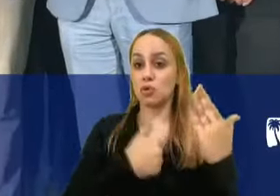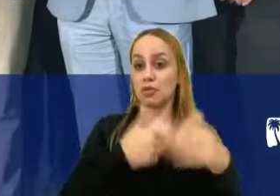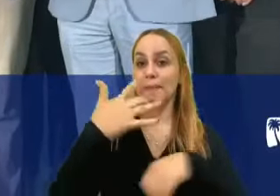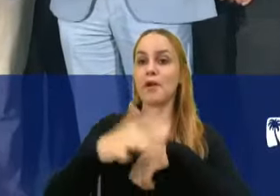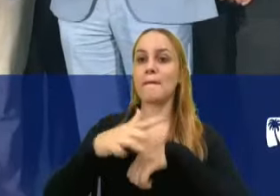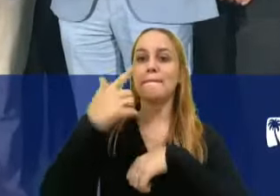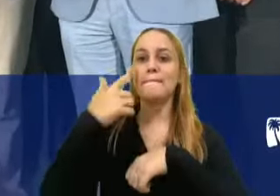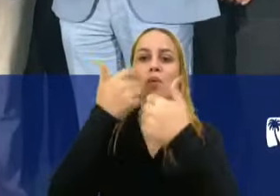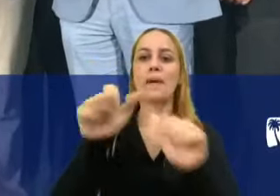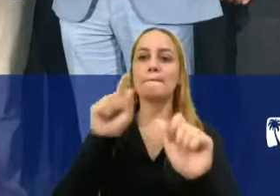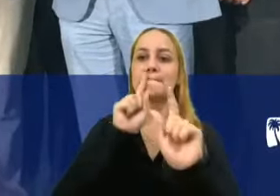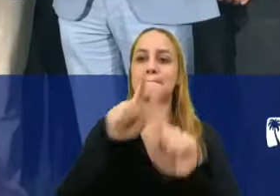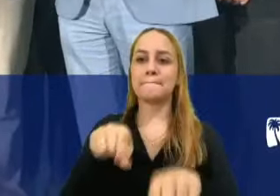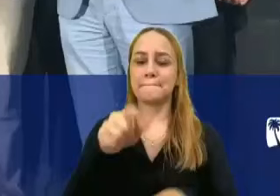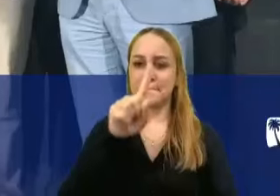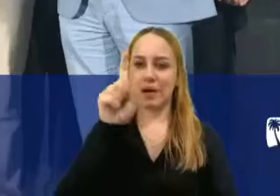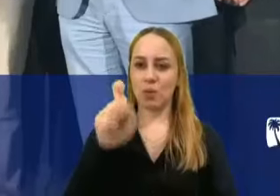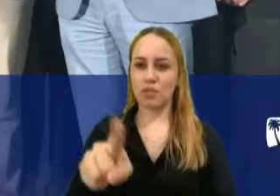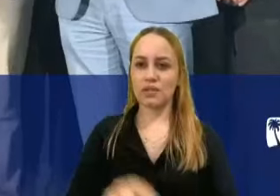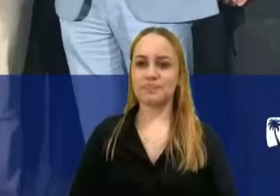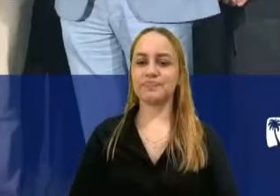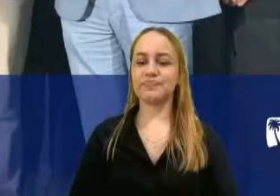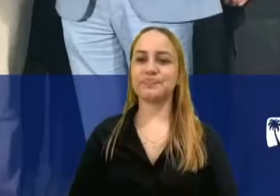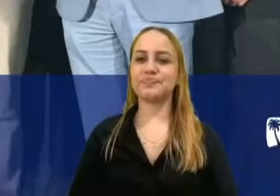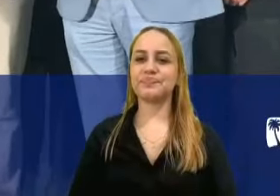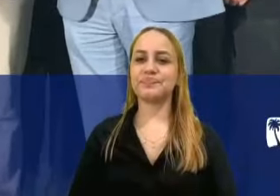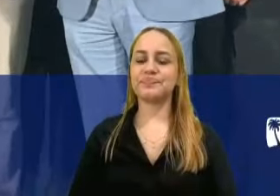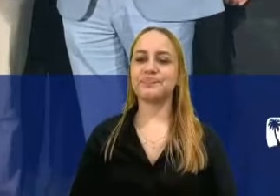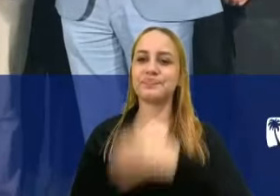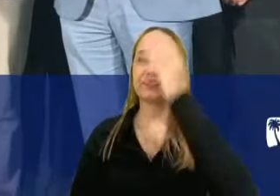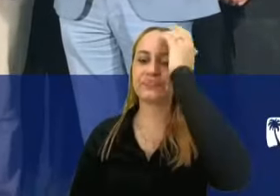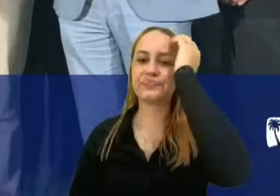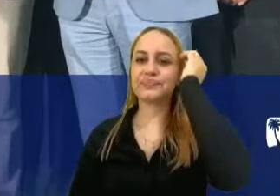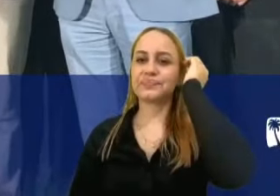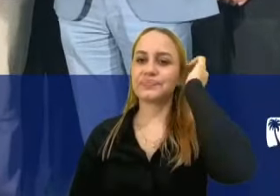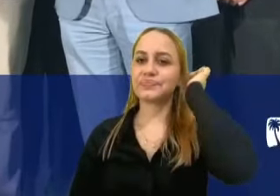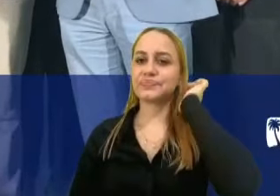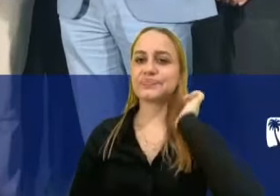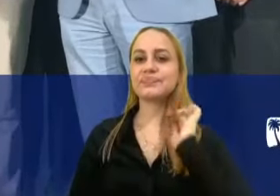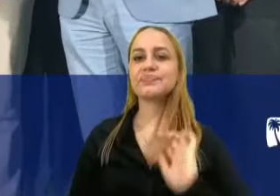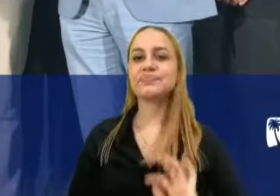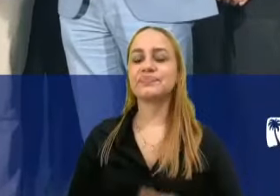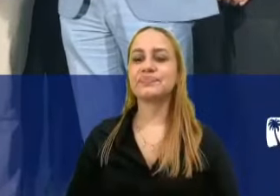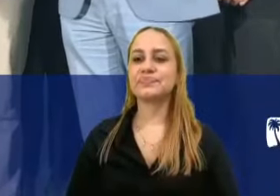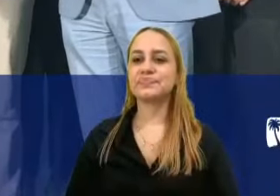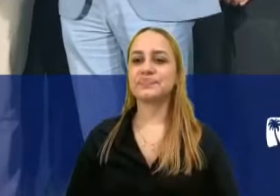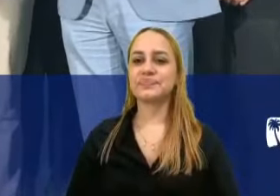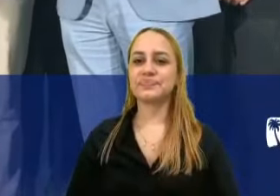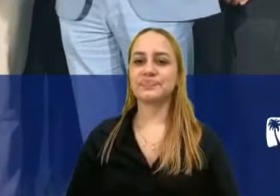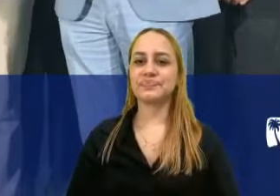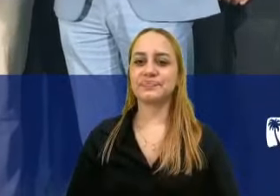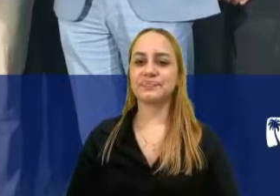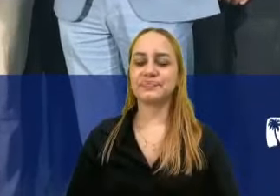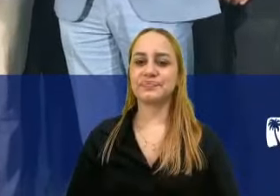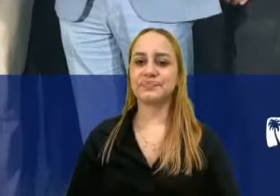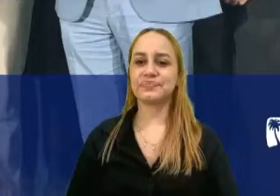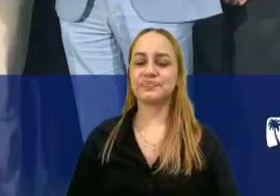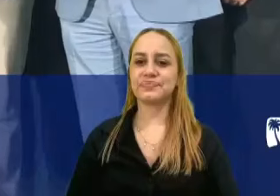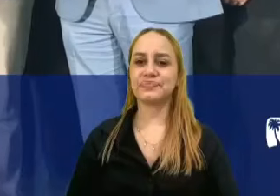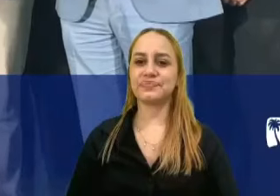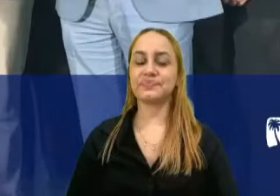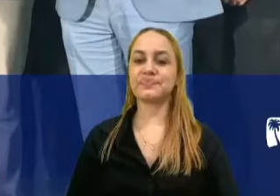nombramientos no el el senado presidente del senado ha determinado que como Todavía faltan escaños eh